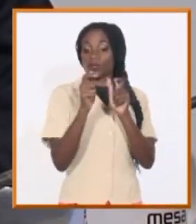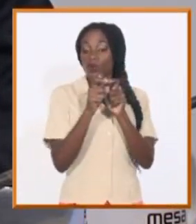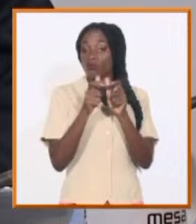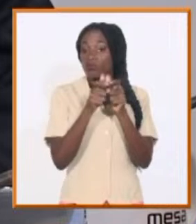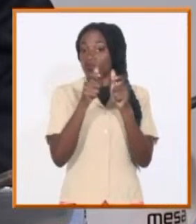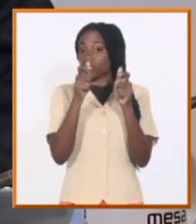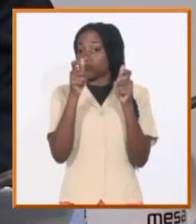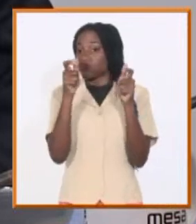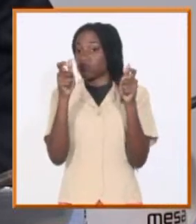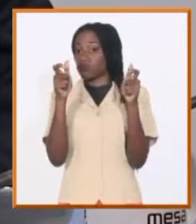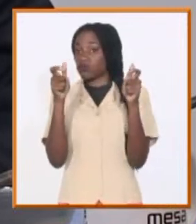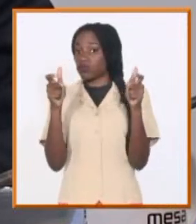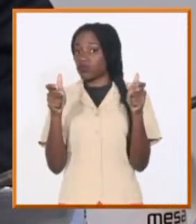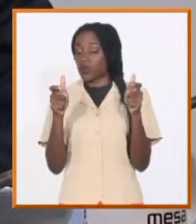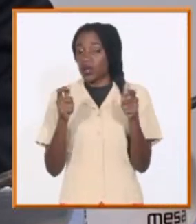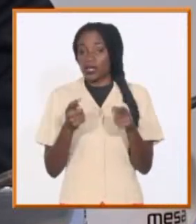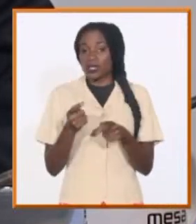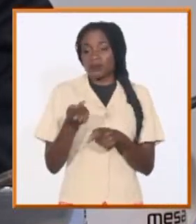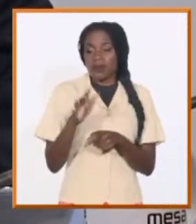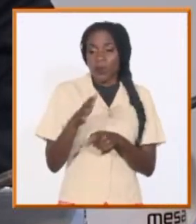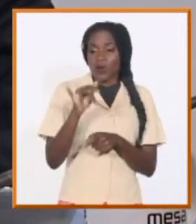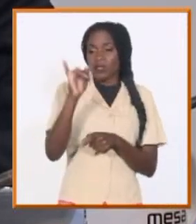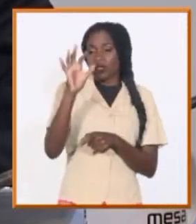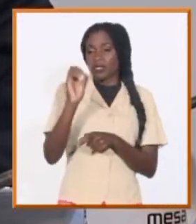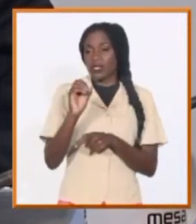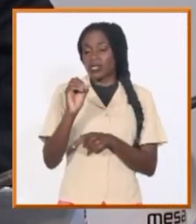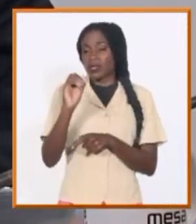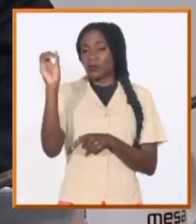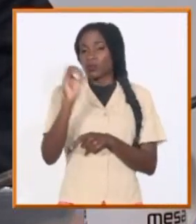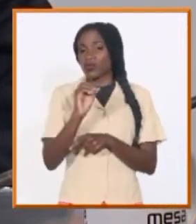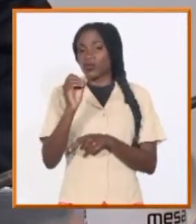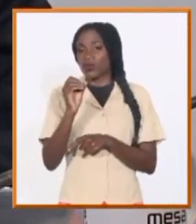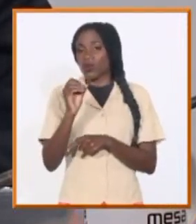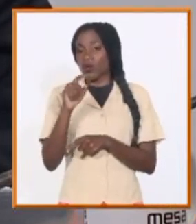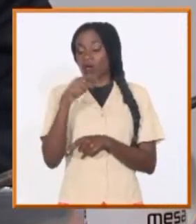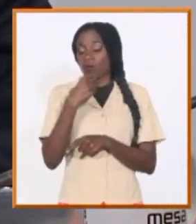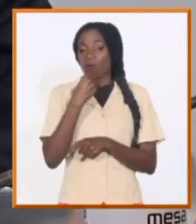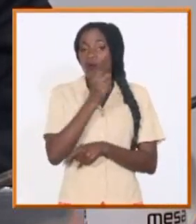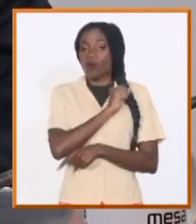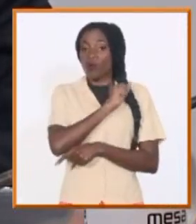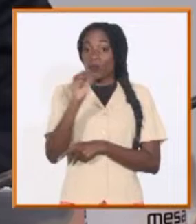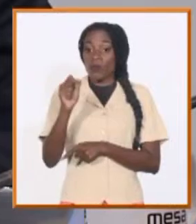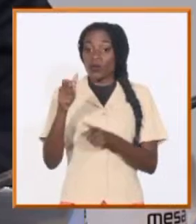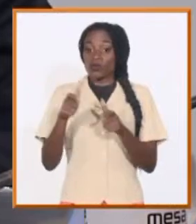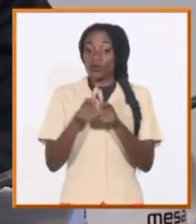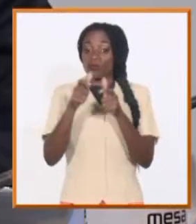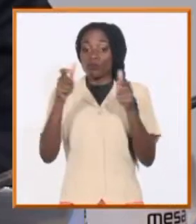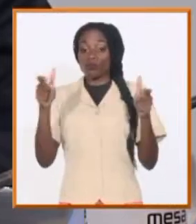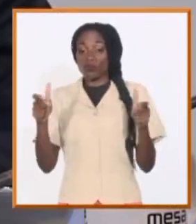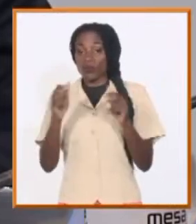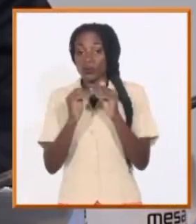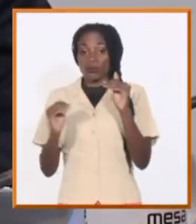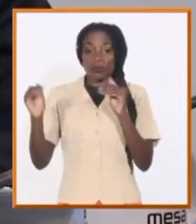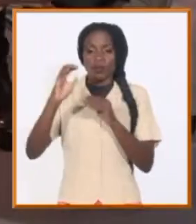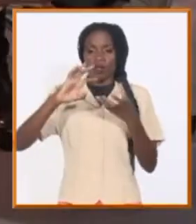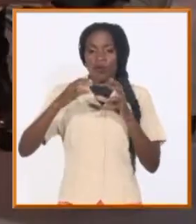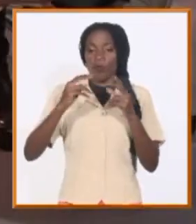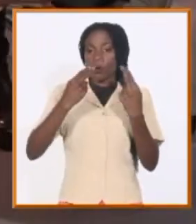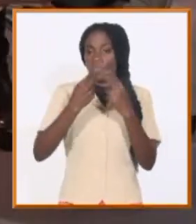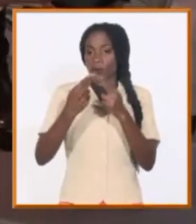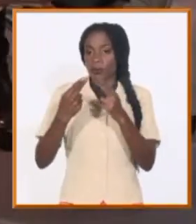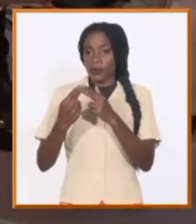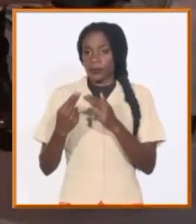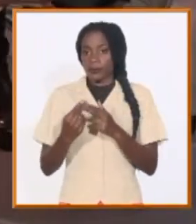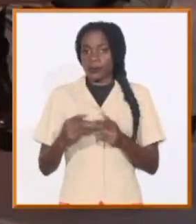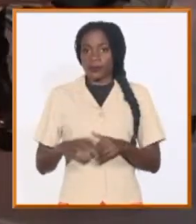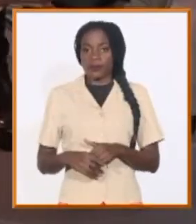Tuvimos cerca del 60% de efectividad, lo que es alto para este tipo de competencia. Ahora, contrario